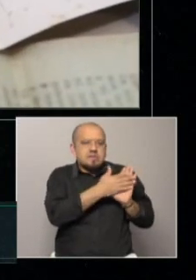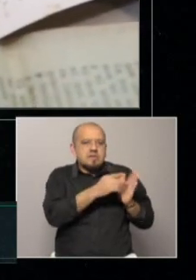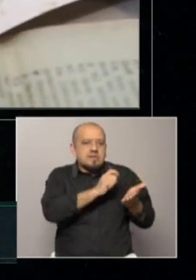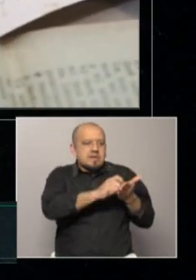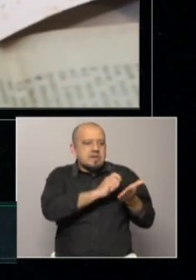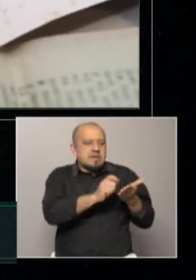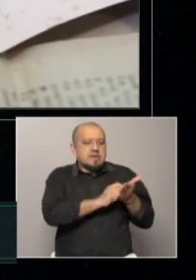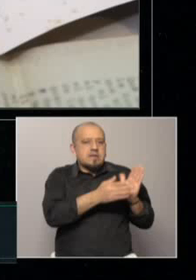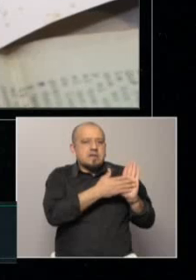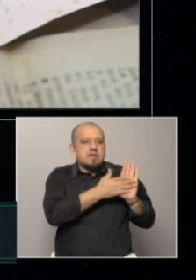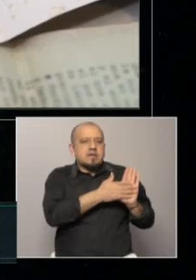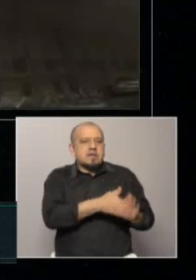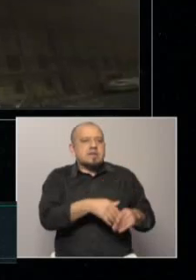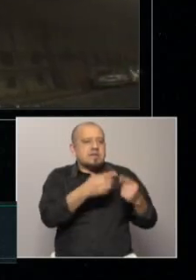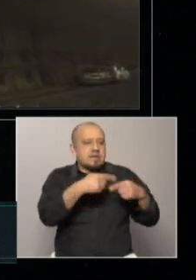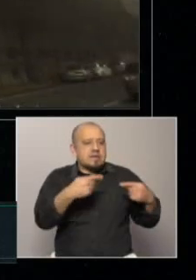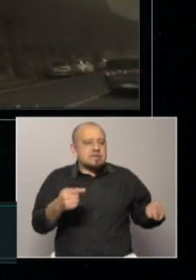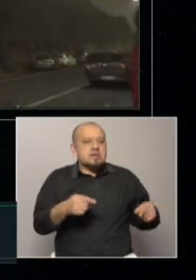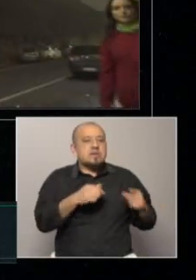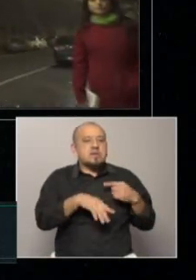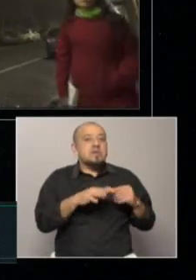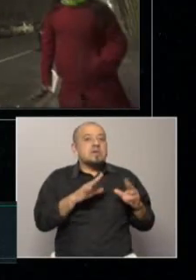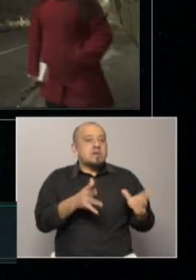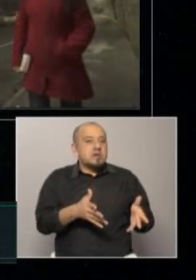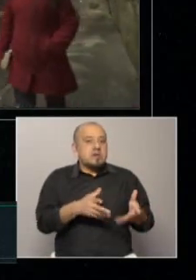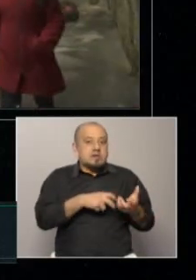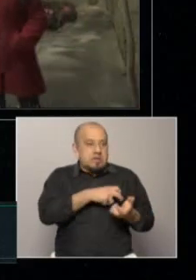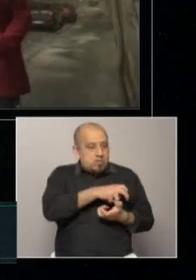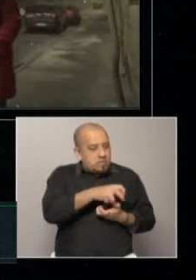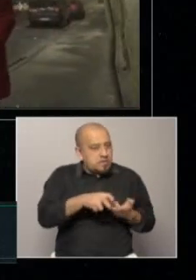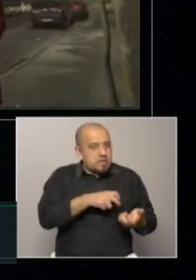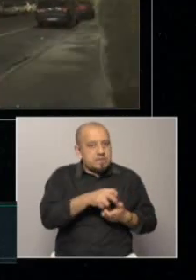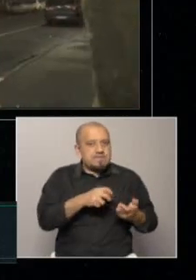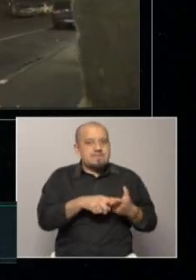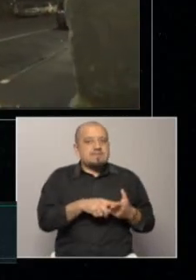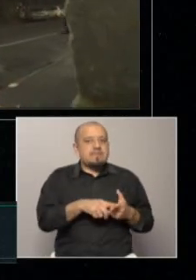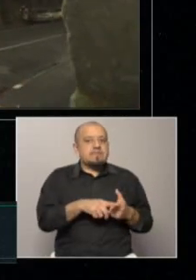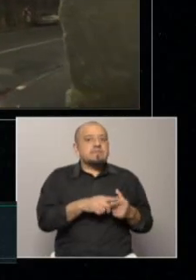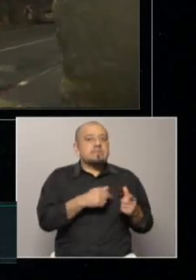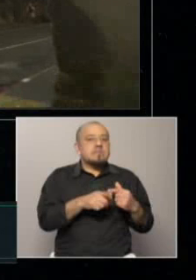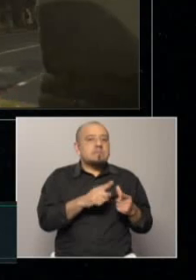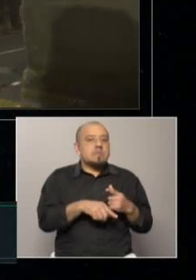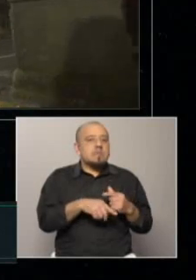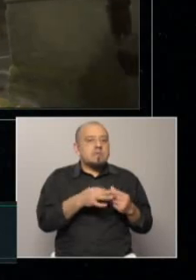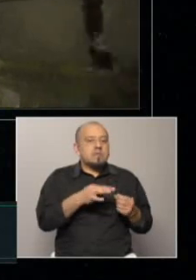te toca el corazón y realmente te dice cosas de una profundidad y de una complejidad que son brutales. ¿Cuál va a ser bien tu